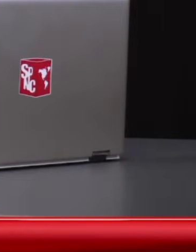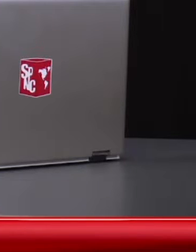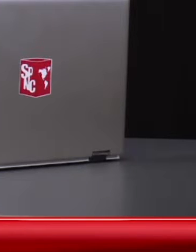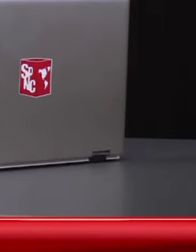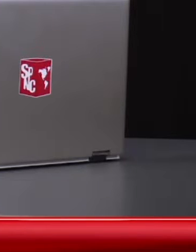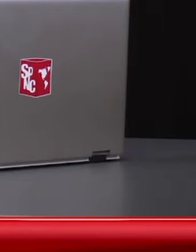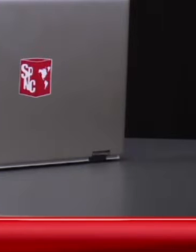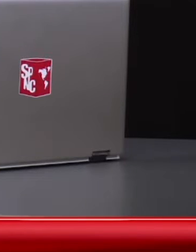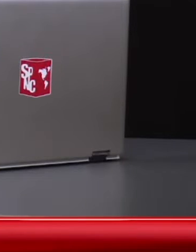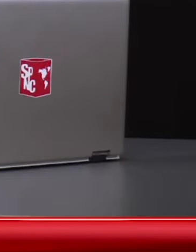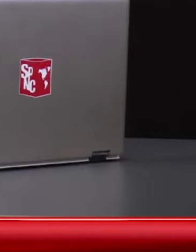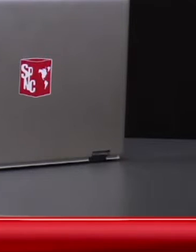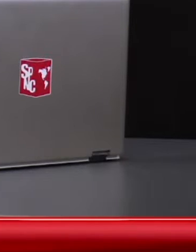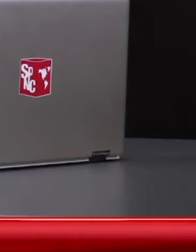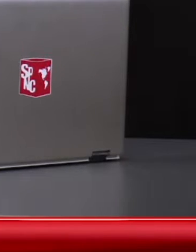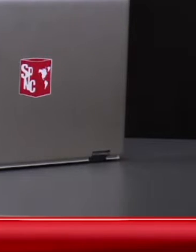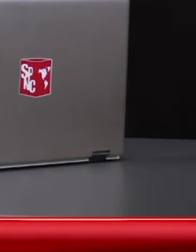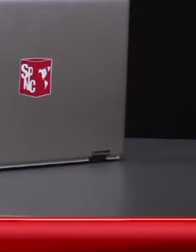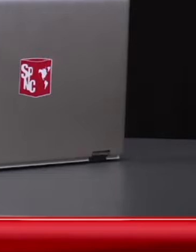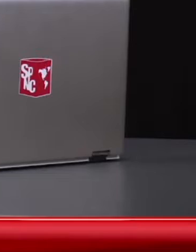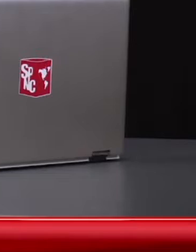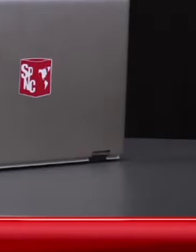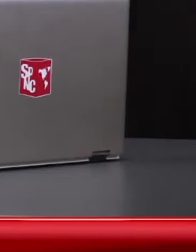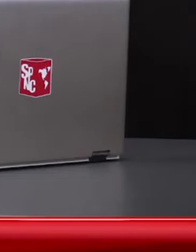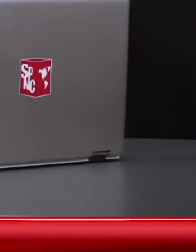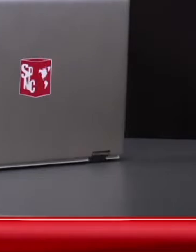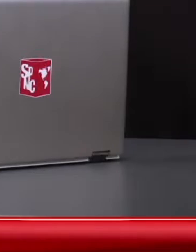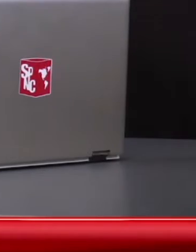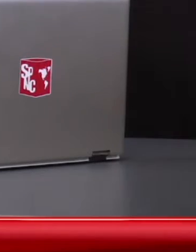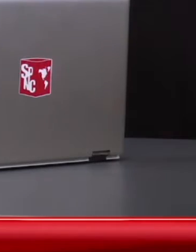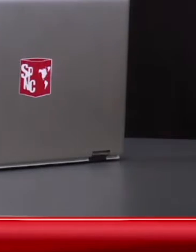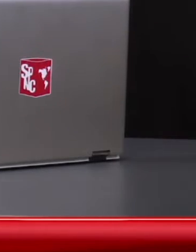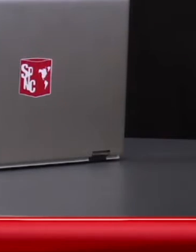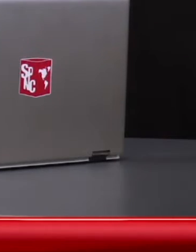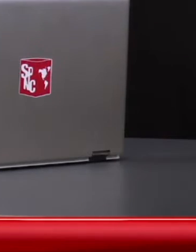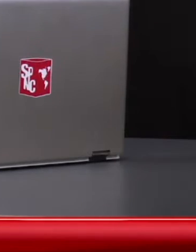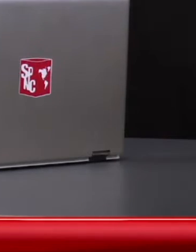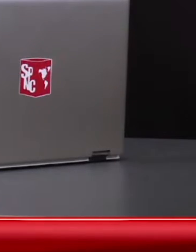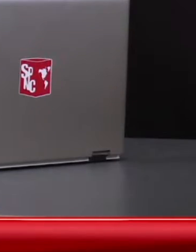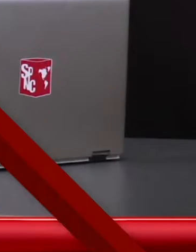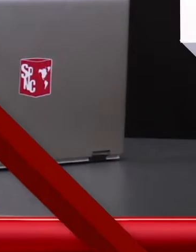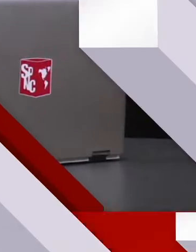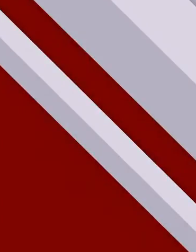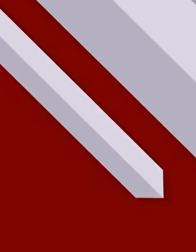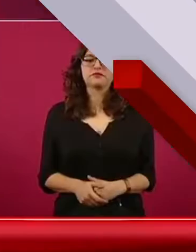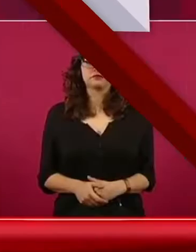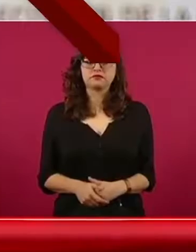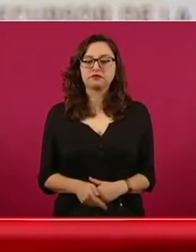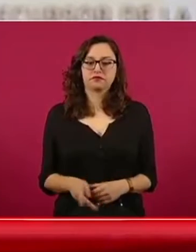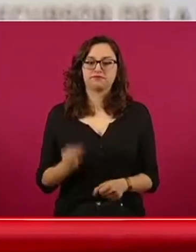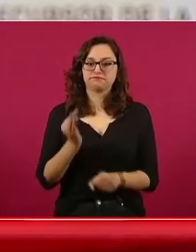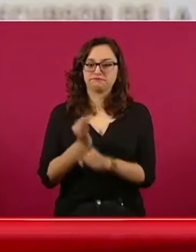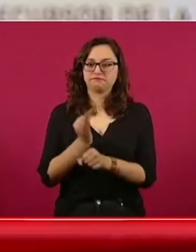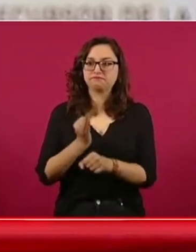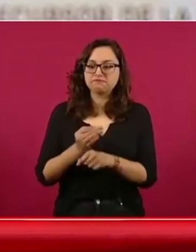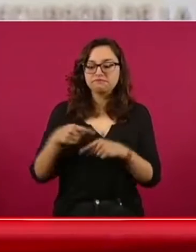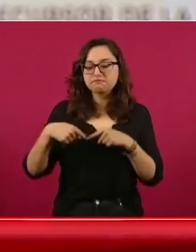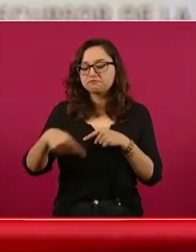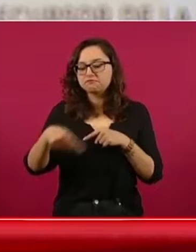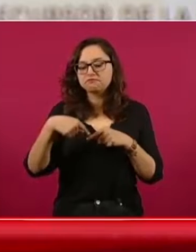buscará un cambio en su colombia escuchemos lo que dijo andrés manuel lópez obrador estamos muy